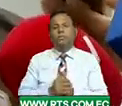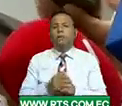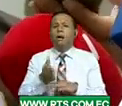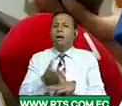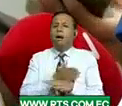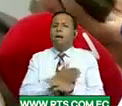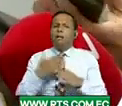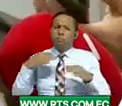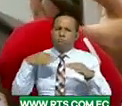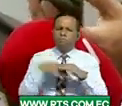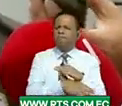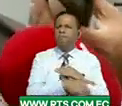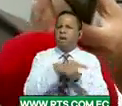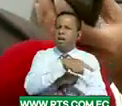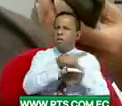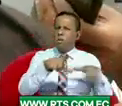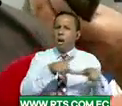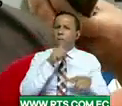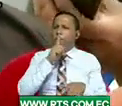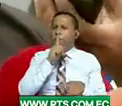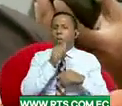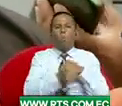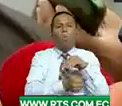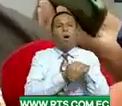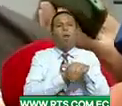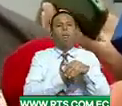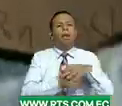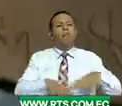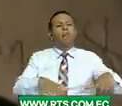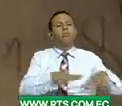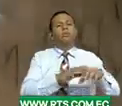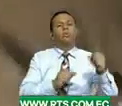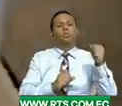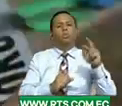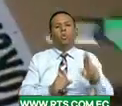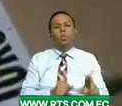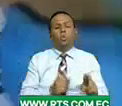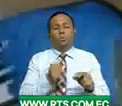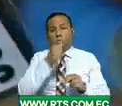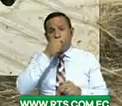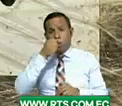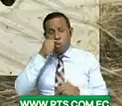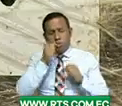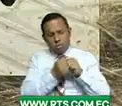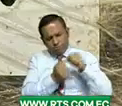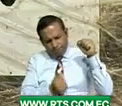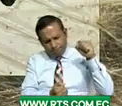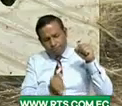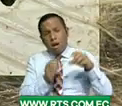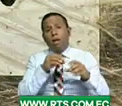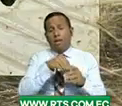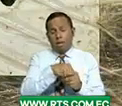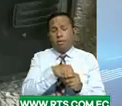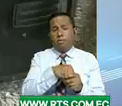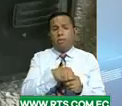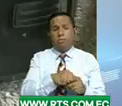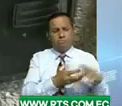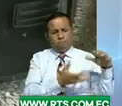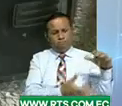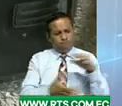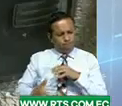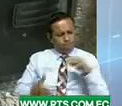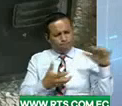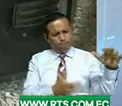allanamiento en una bodega en el sector de lo que es del Distrito Sur. Se encontró el alcaloide en el interior. Parte de la merca retenida estaba dentro